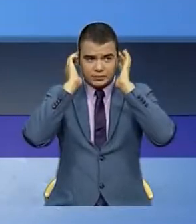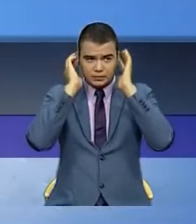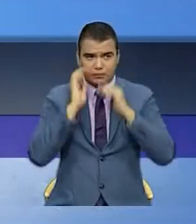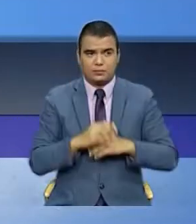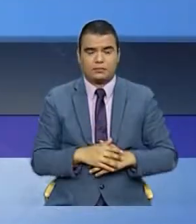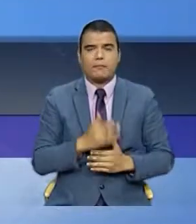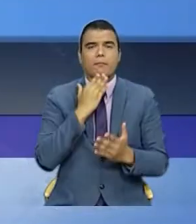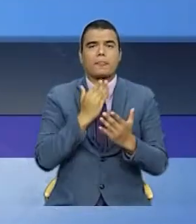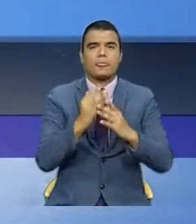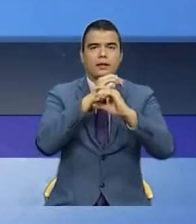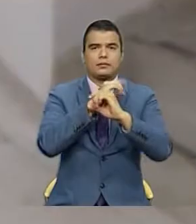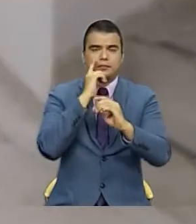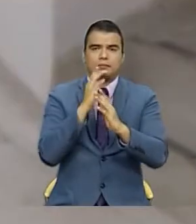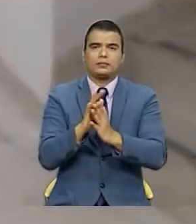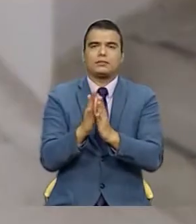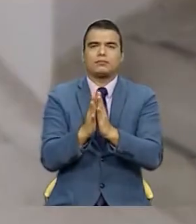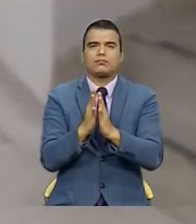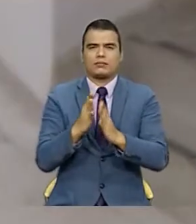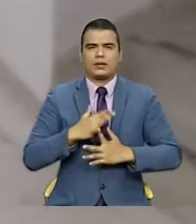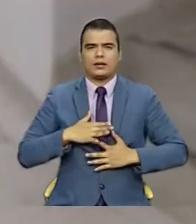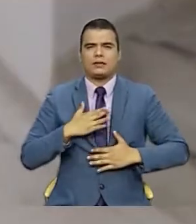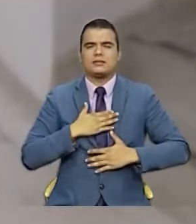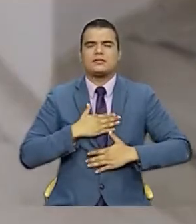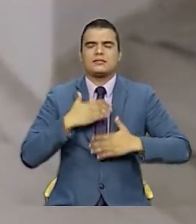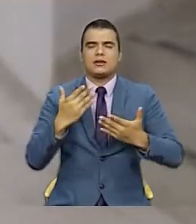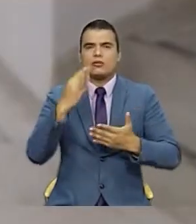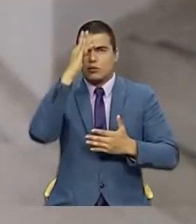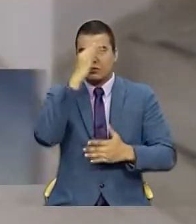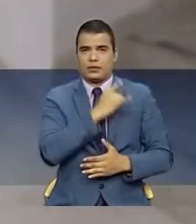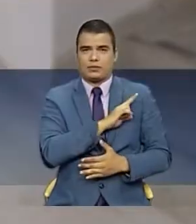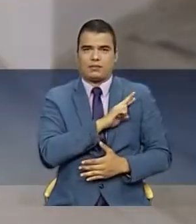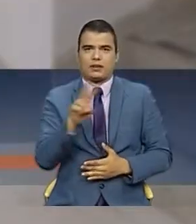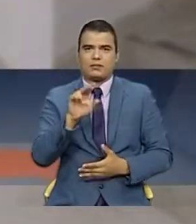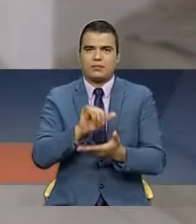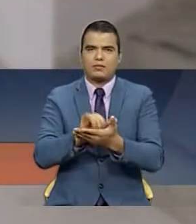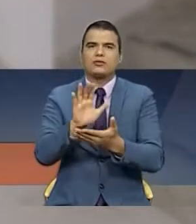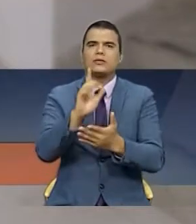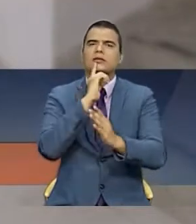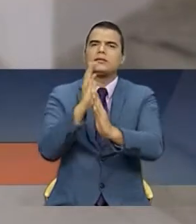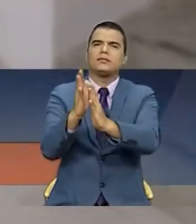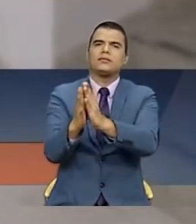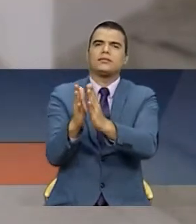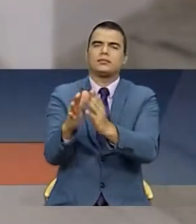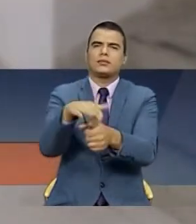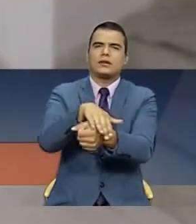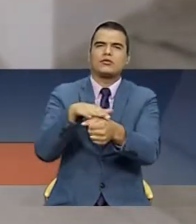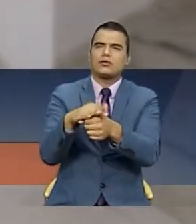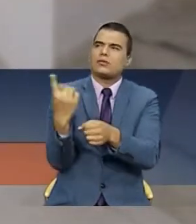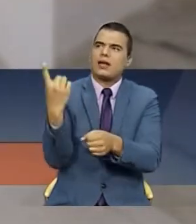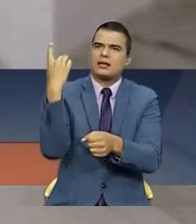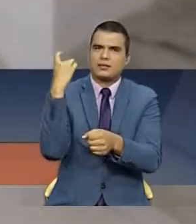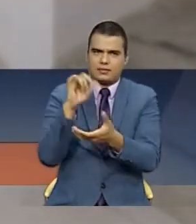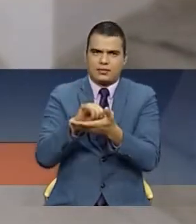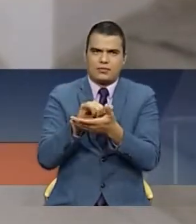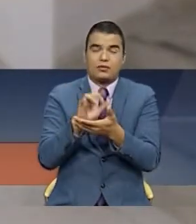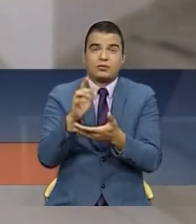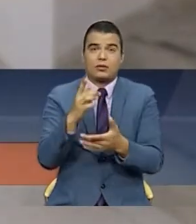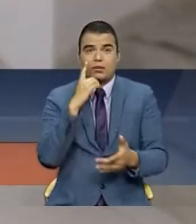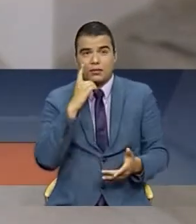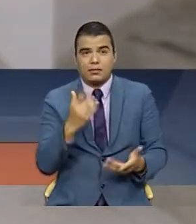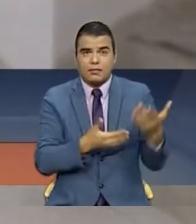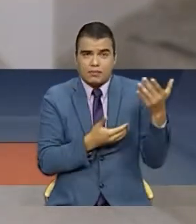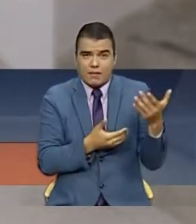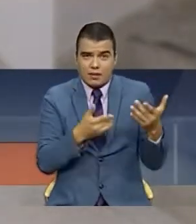buenas noches a todos yo lo saludo desde el hospital universitario del valle vamos a hablar de la situación que se presentó el día de ayer sobre supuesto